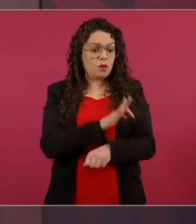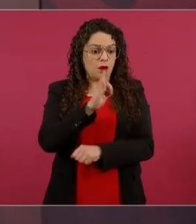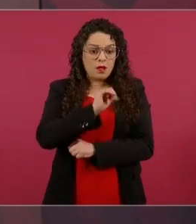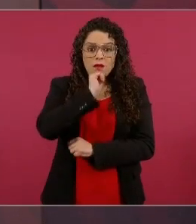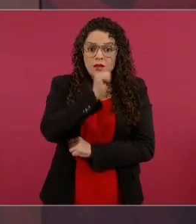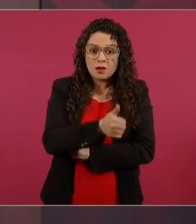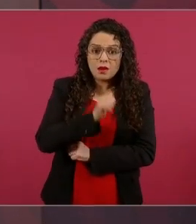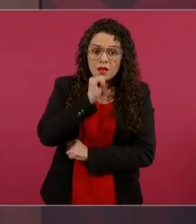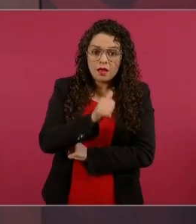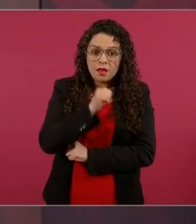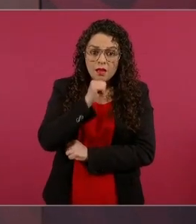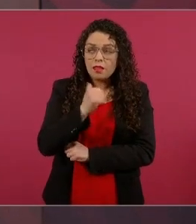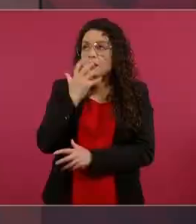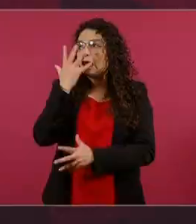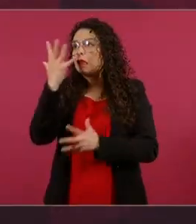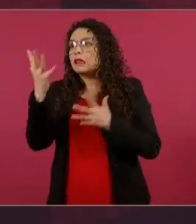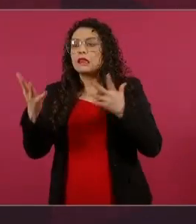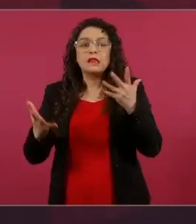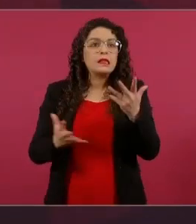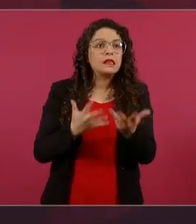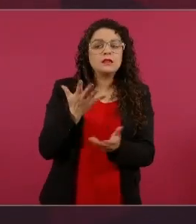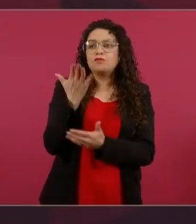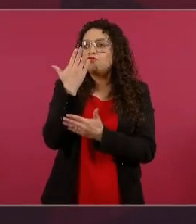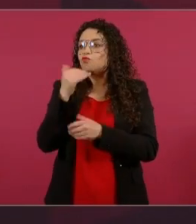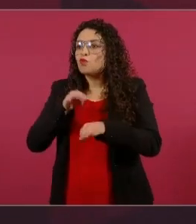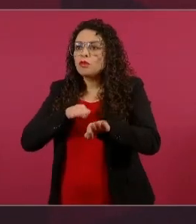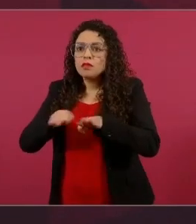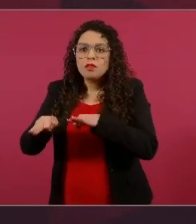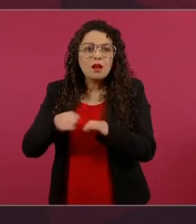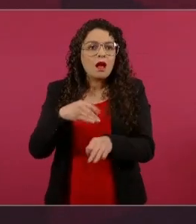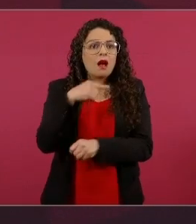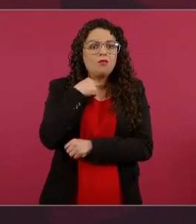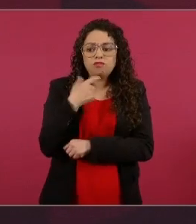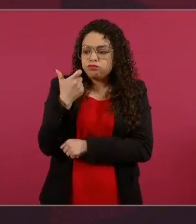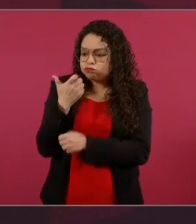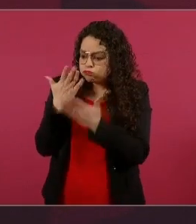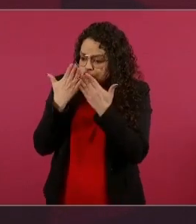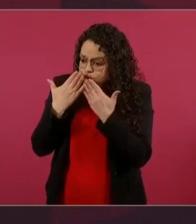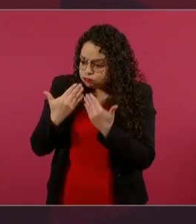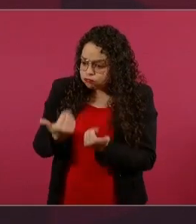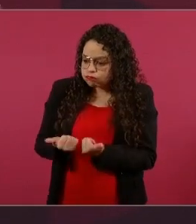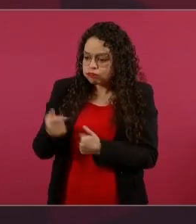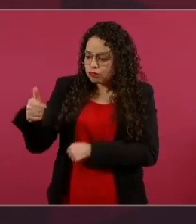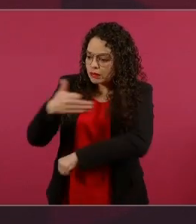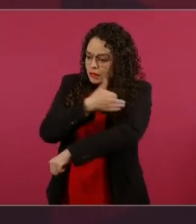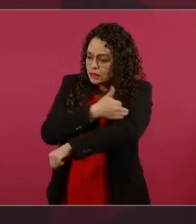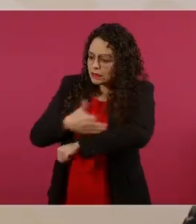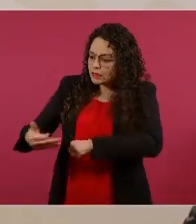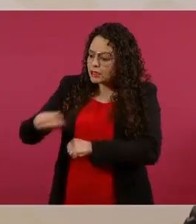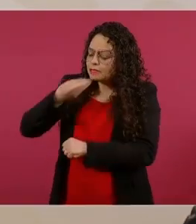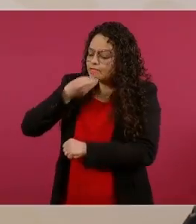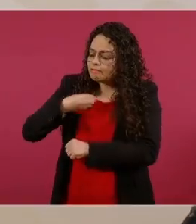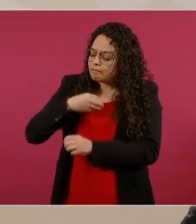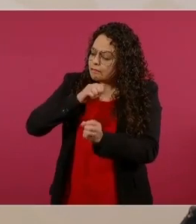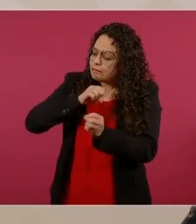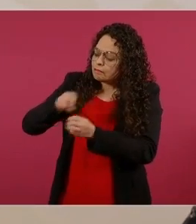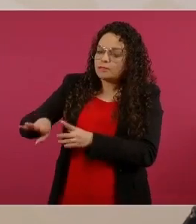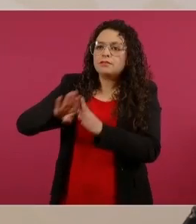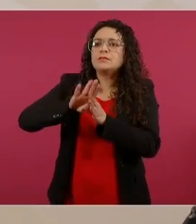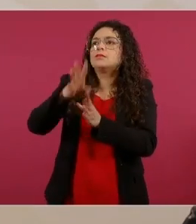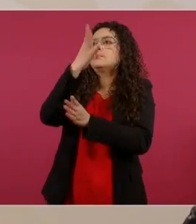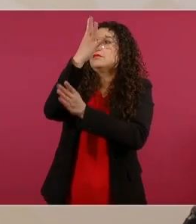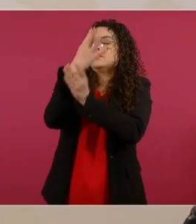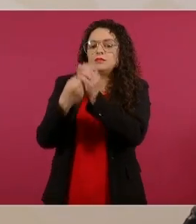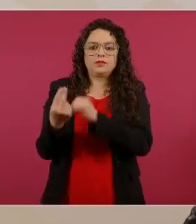sus comunidades abandonar a sus familias si destinan como lo estamos